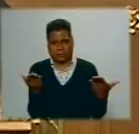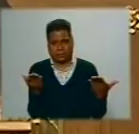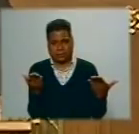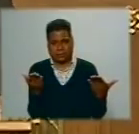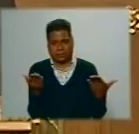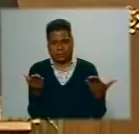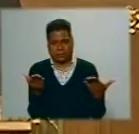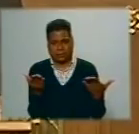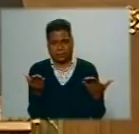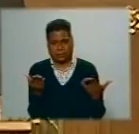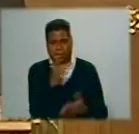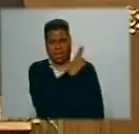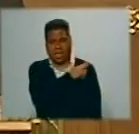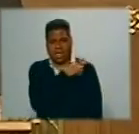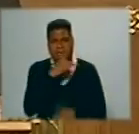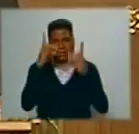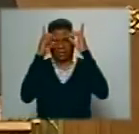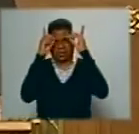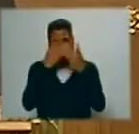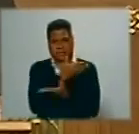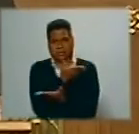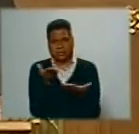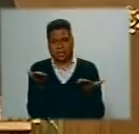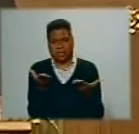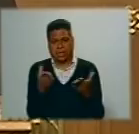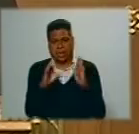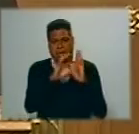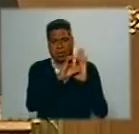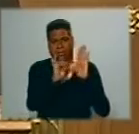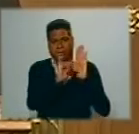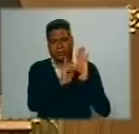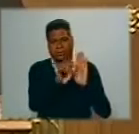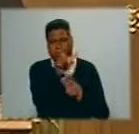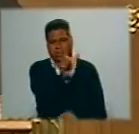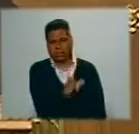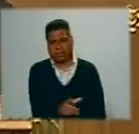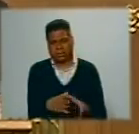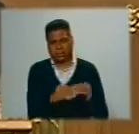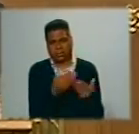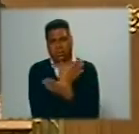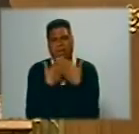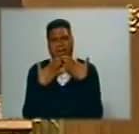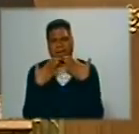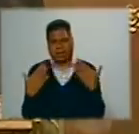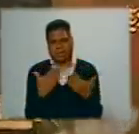compatriotas, vicepresidentes, constituyentes, todos y todas. Muchas gracias.